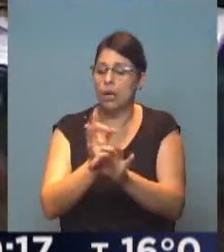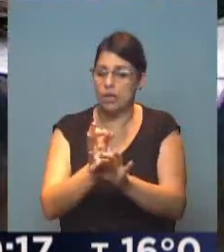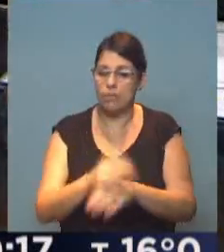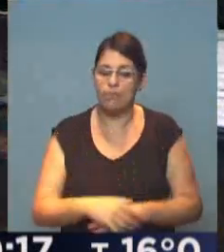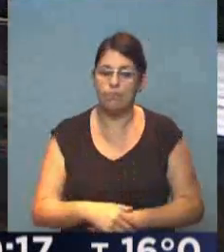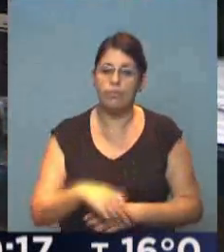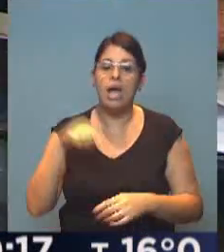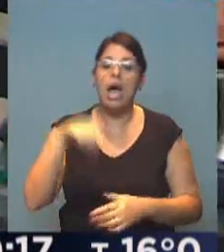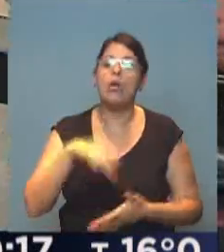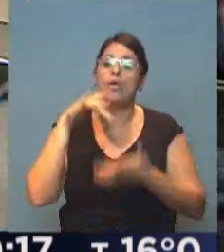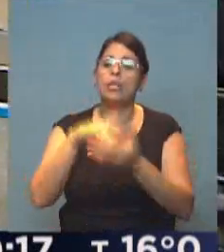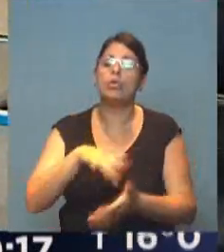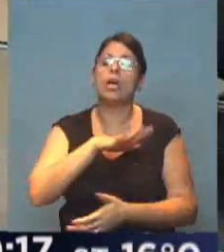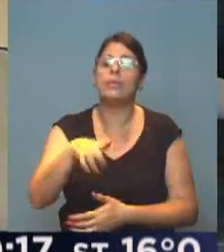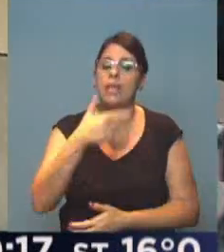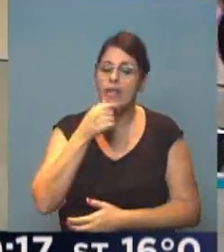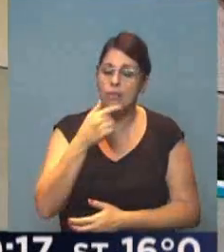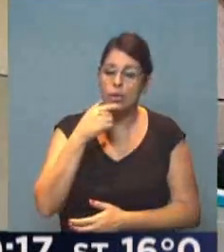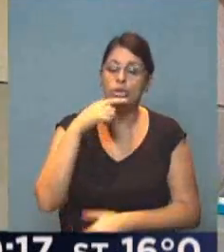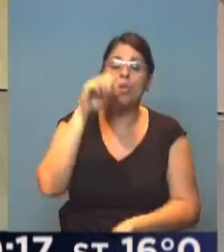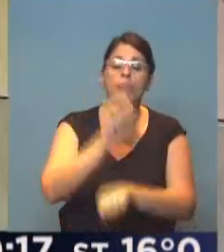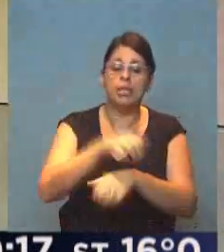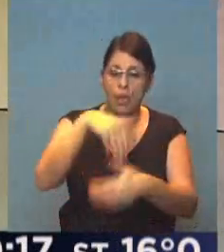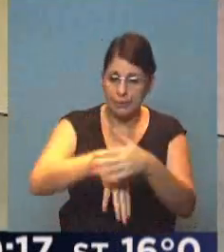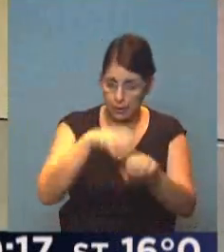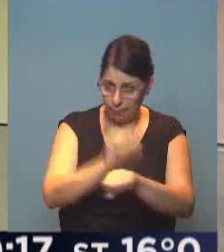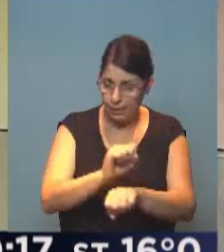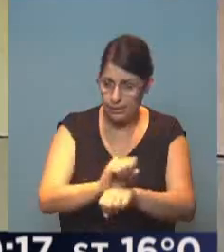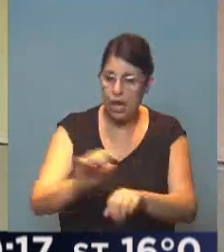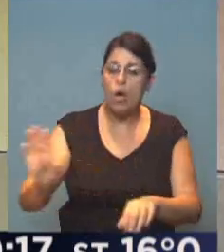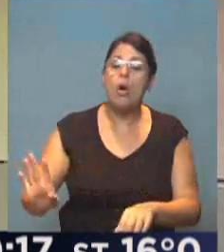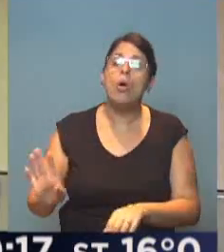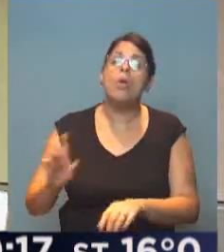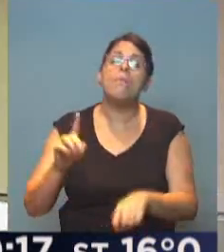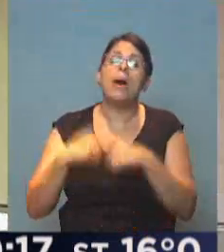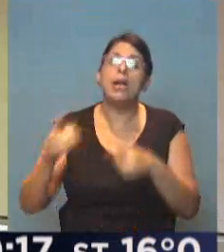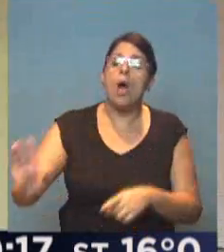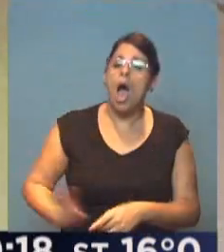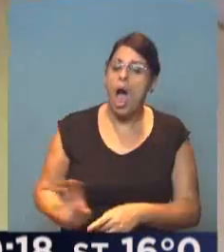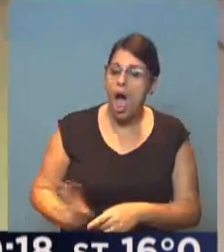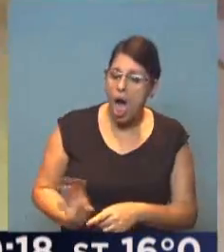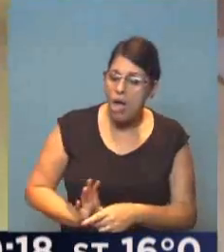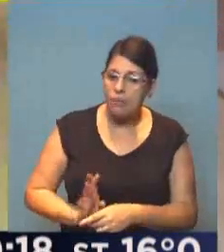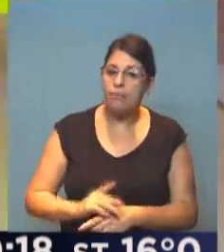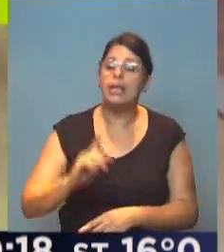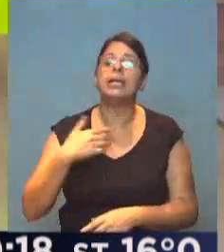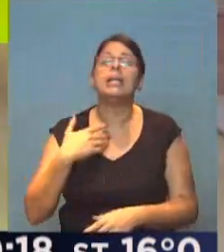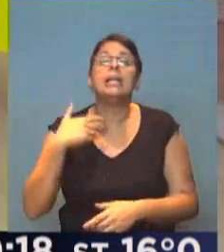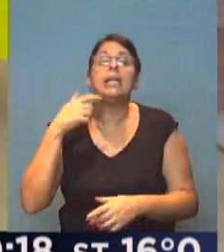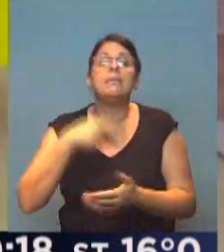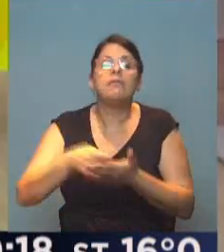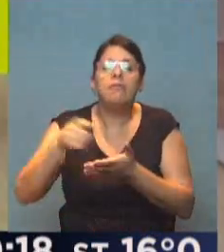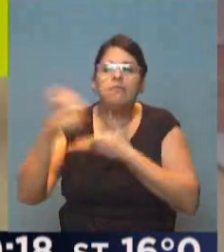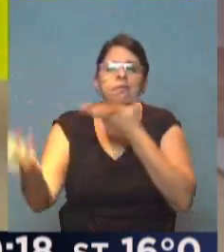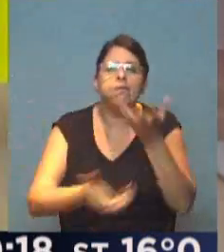Bueno, nos vamos a Villa Devoto porque los internos del penal hicieron una huelga de hambre. La están iniciando, han generado algunos focos de incendio también. Esto